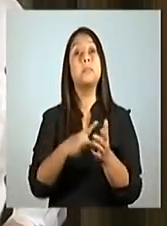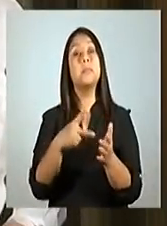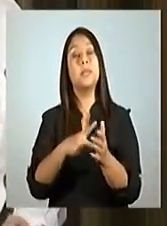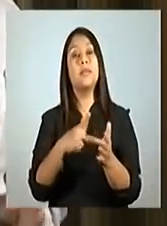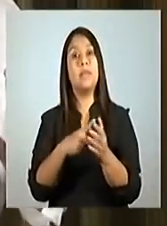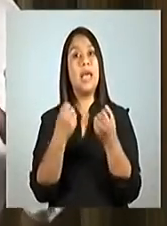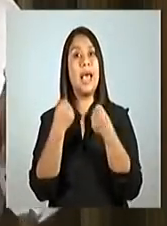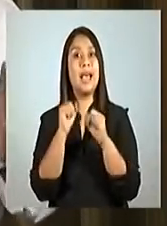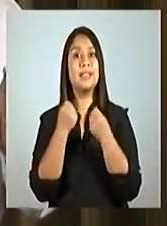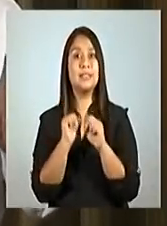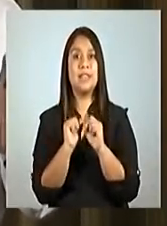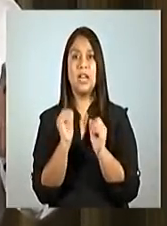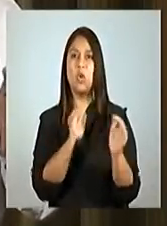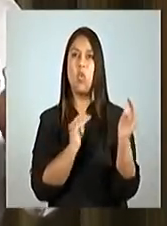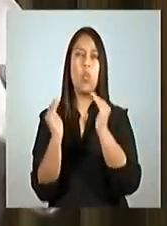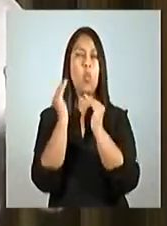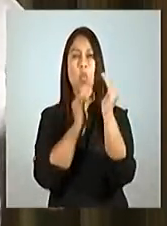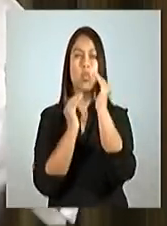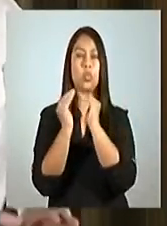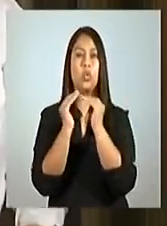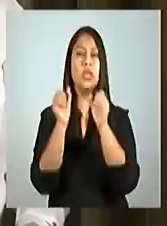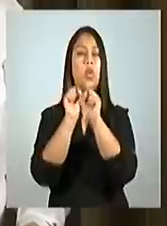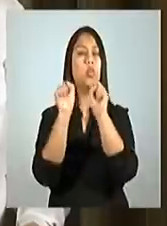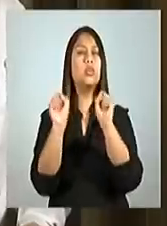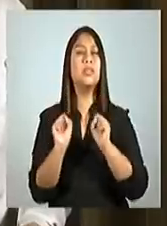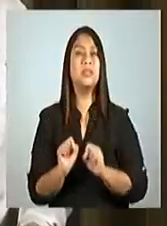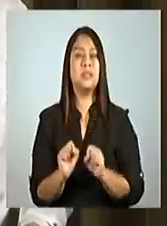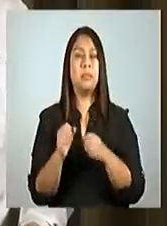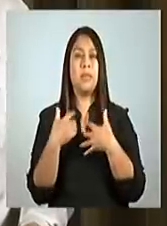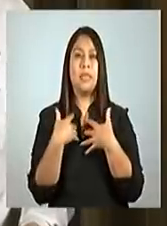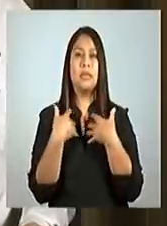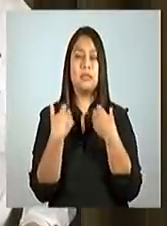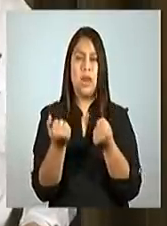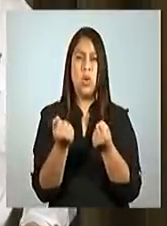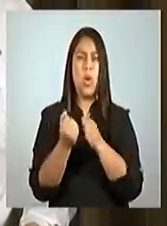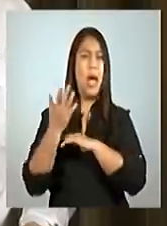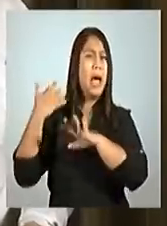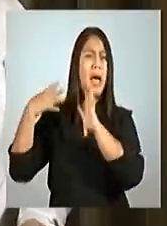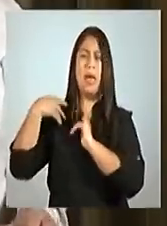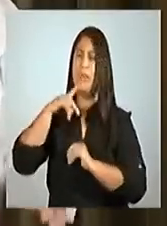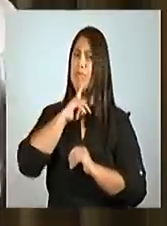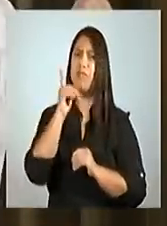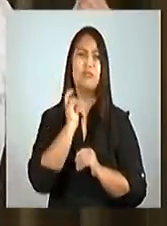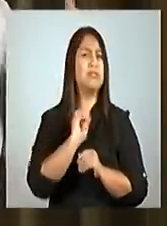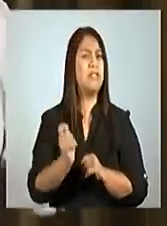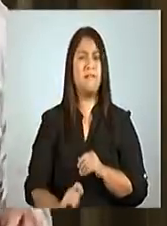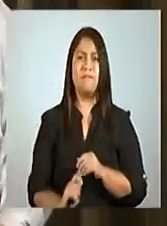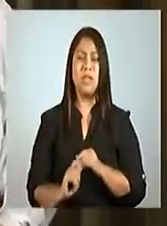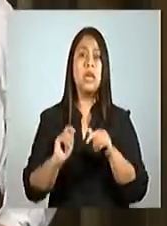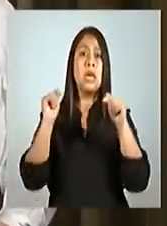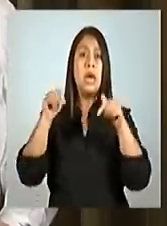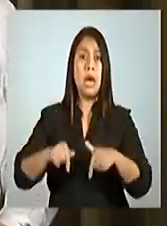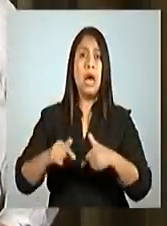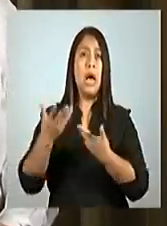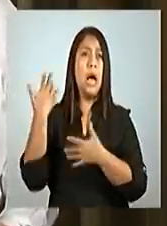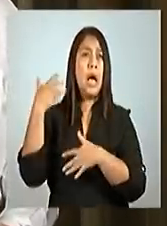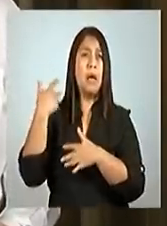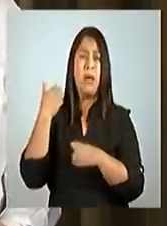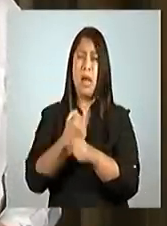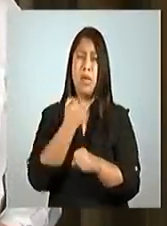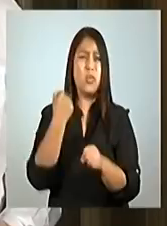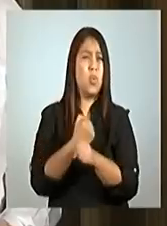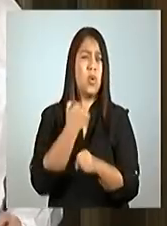vez, hacer la reconstrucción de un sistema de salud obsoleto, arcaico, que había estado